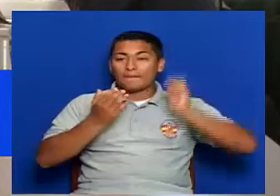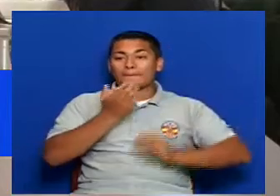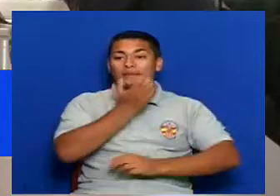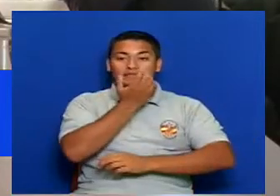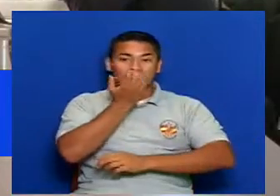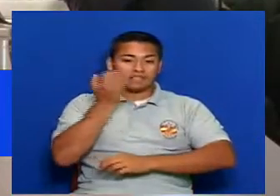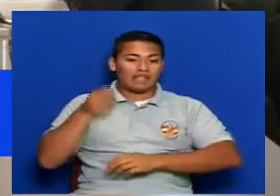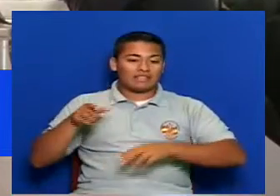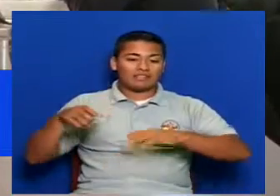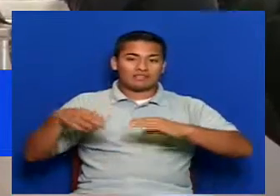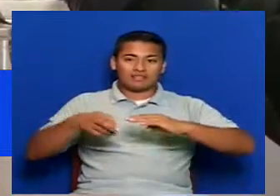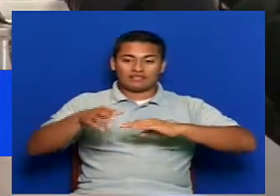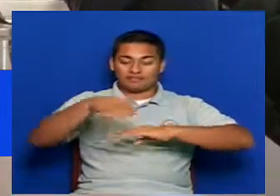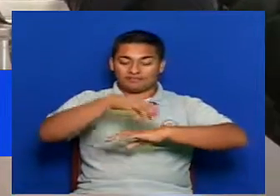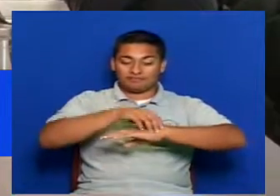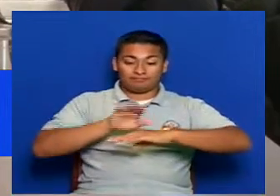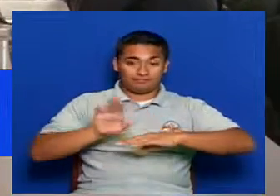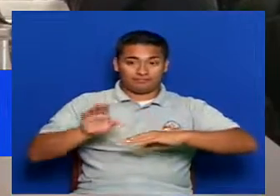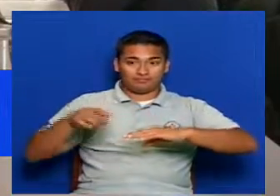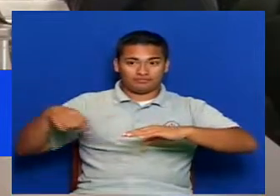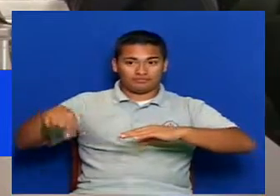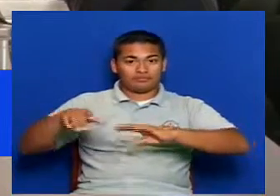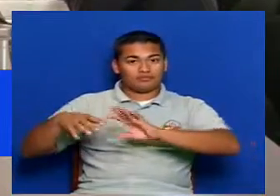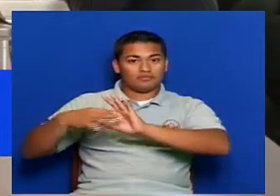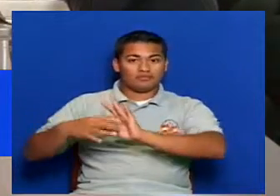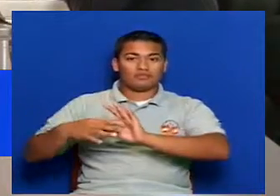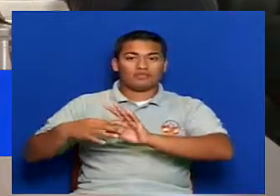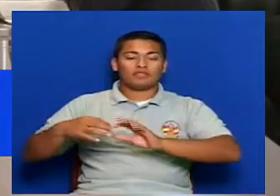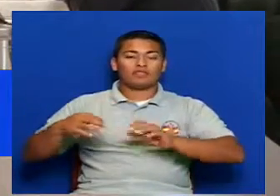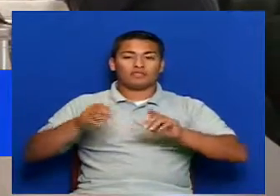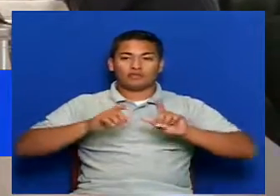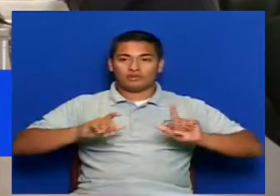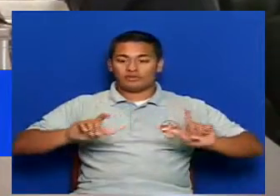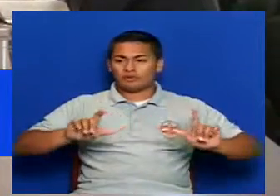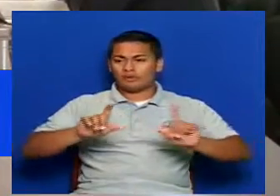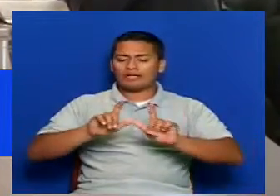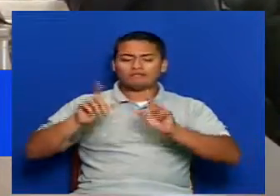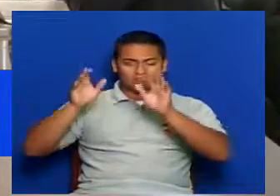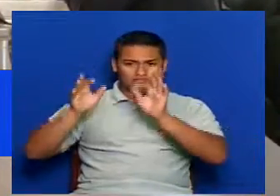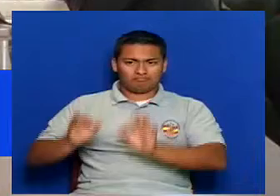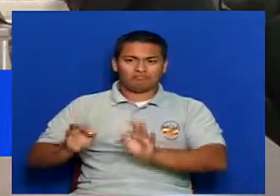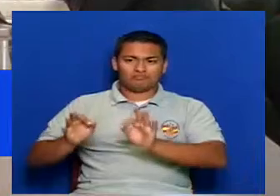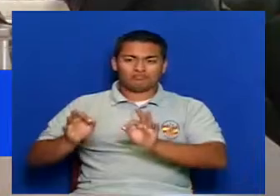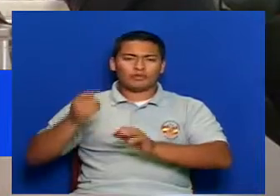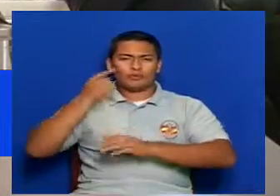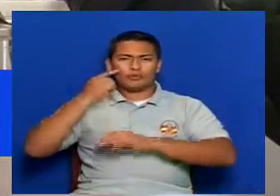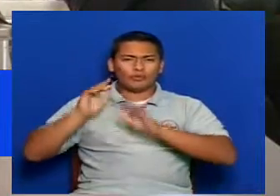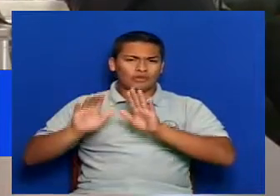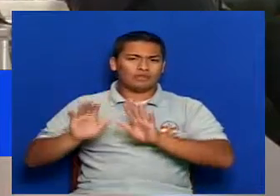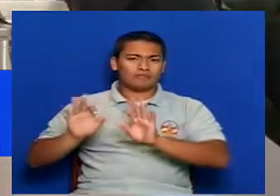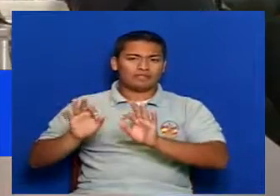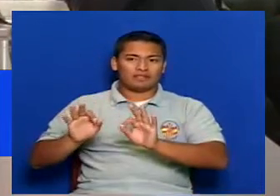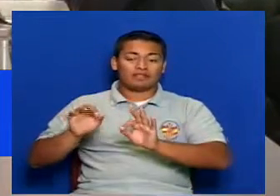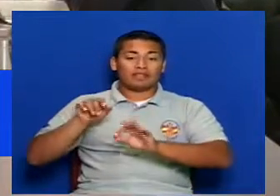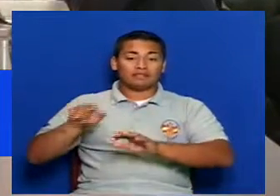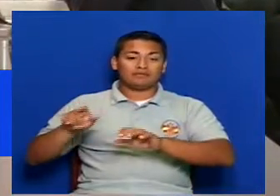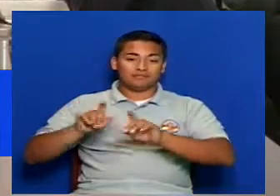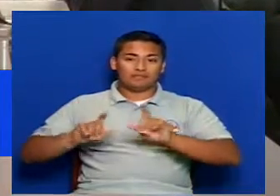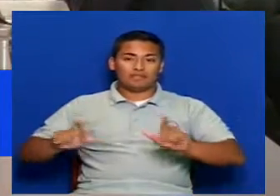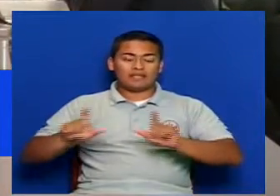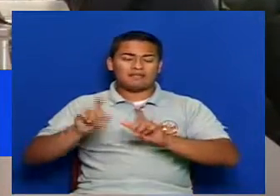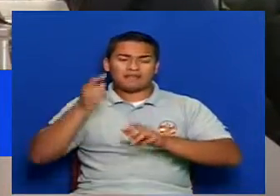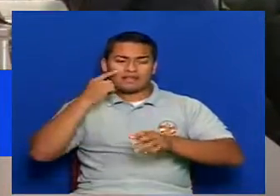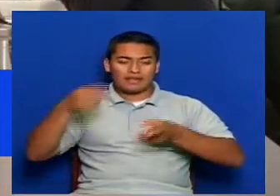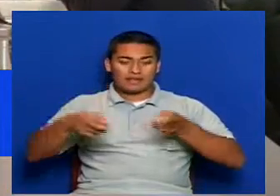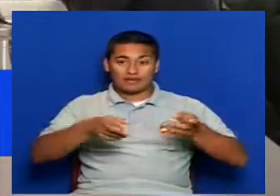uno de los límites y tenemos la zona de amortiguamiento bastante definida esta reserva en si vemos al otro lado del